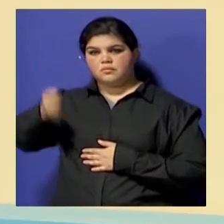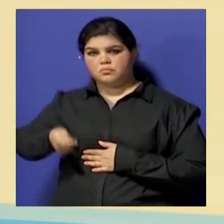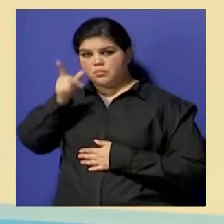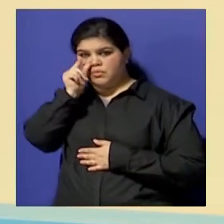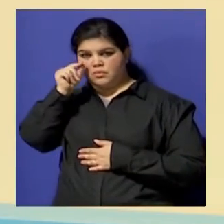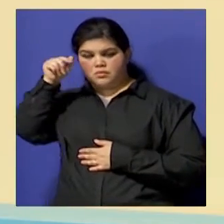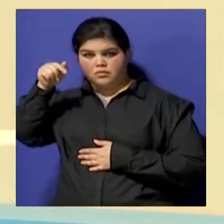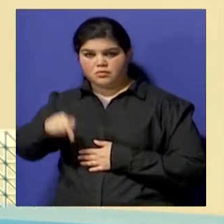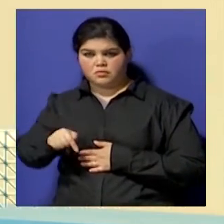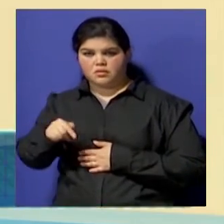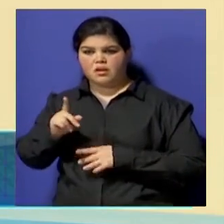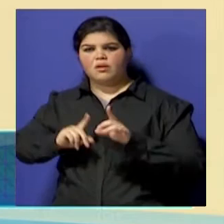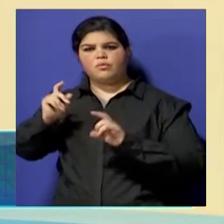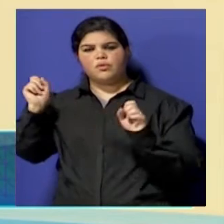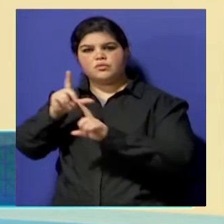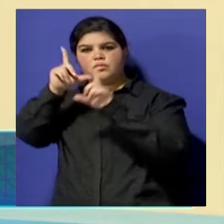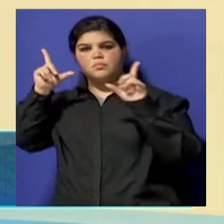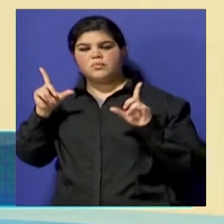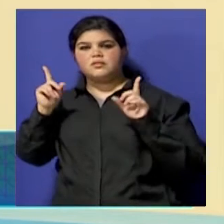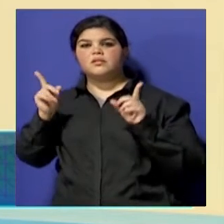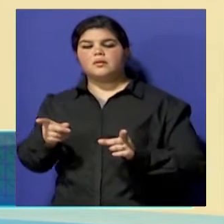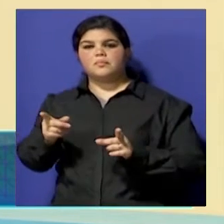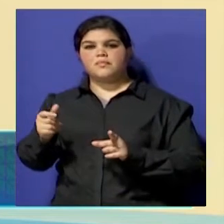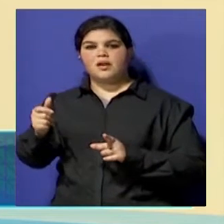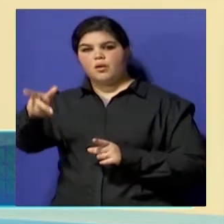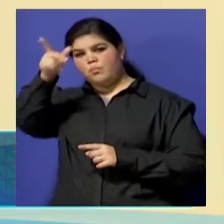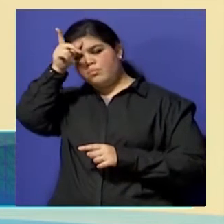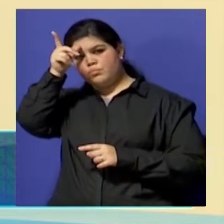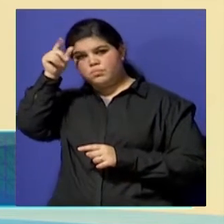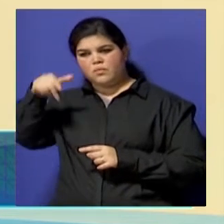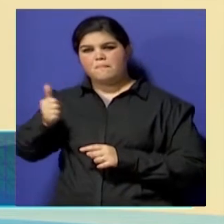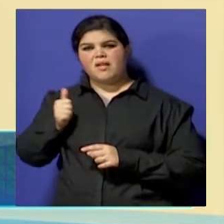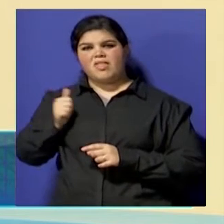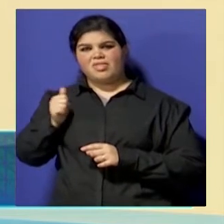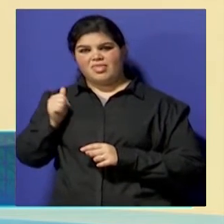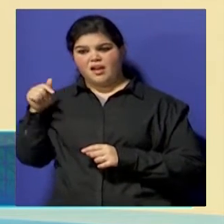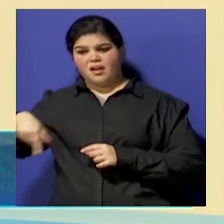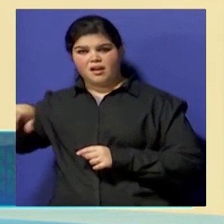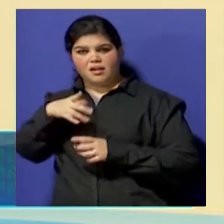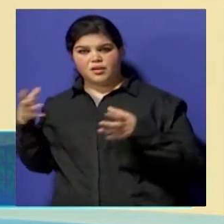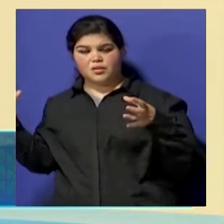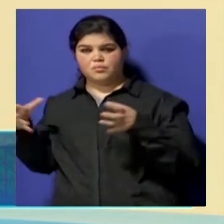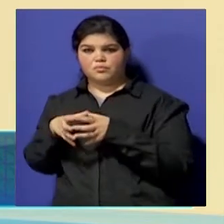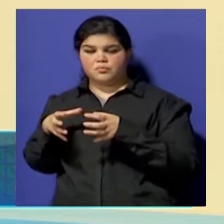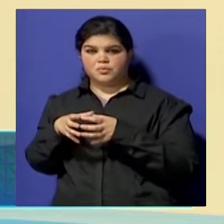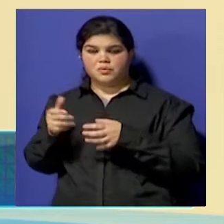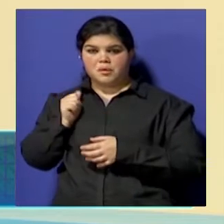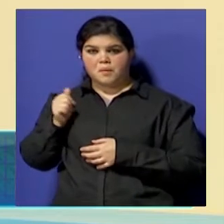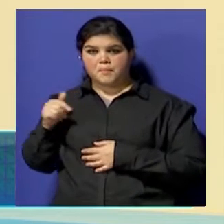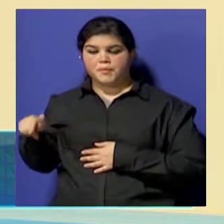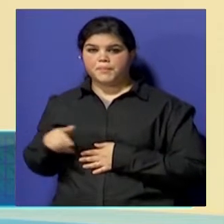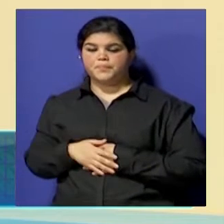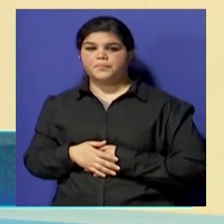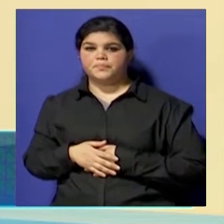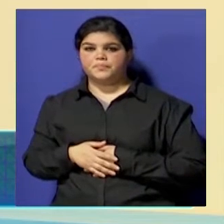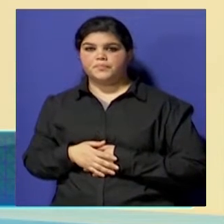sorprendía, el apoyo a las Fuerzas Armadas, digamos, a la intervención militar. Muchos militantes, gente de los grupos